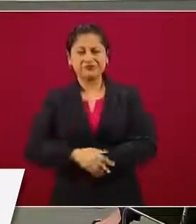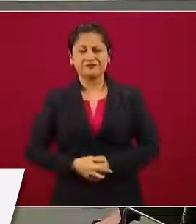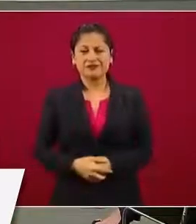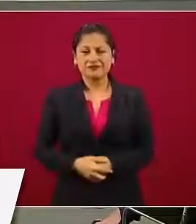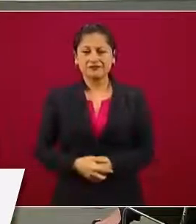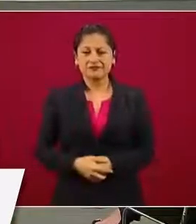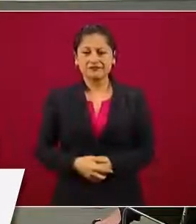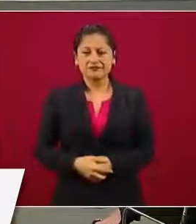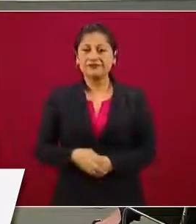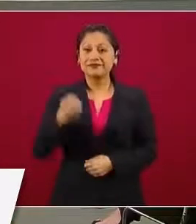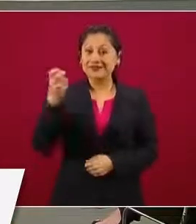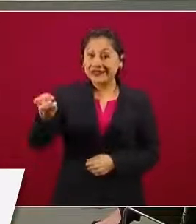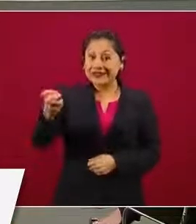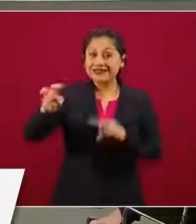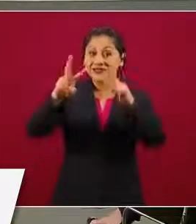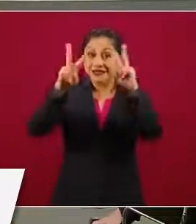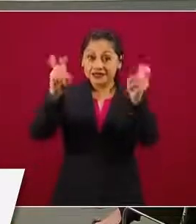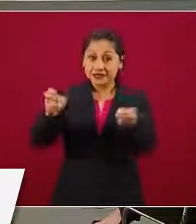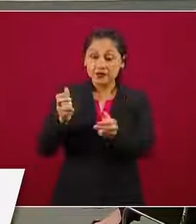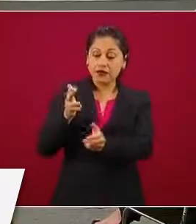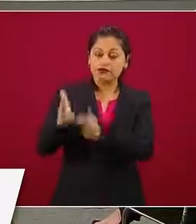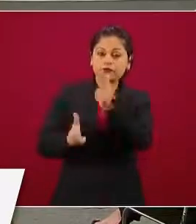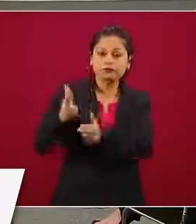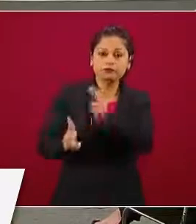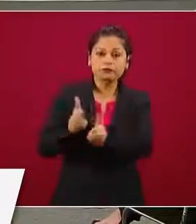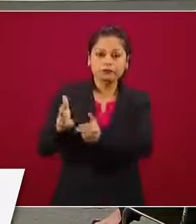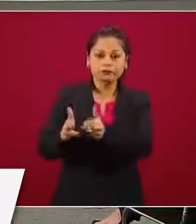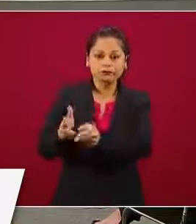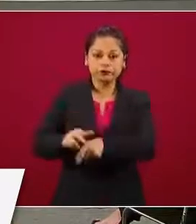lo de los ferrocarriles.